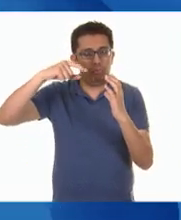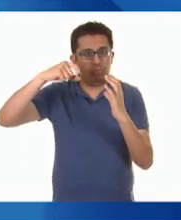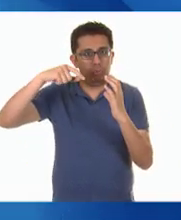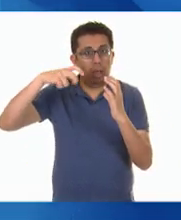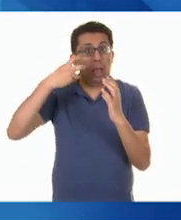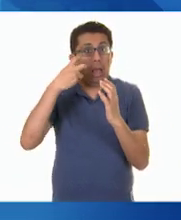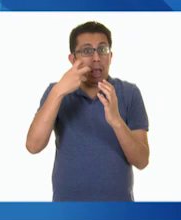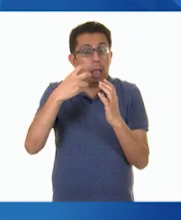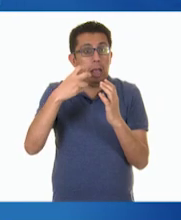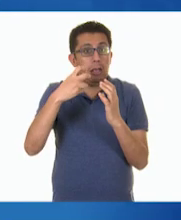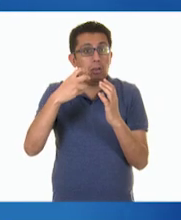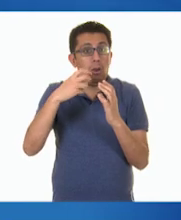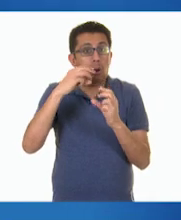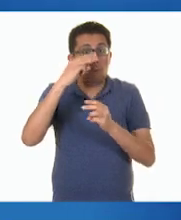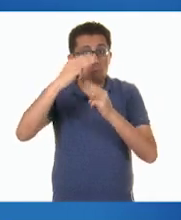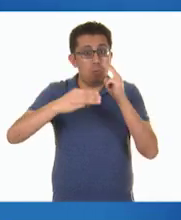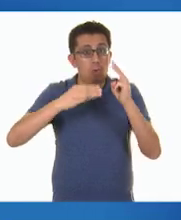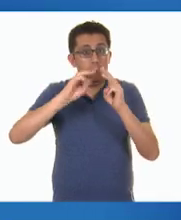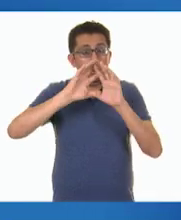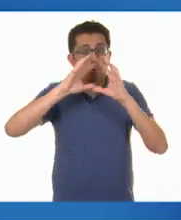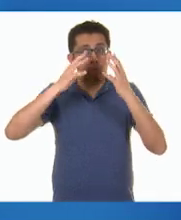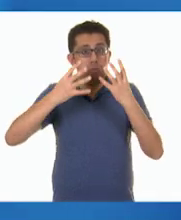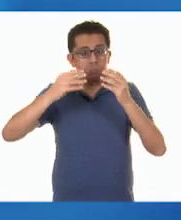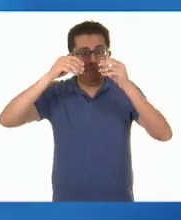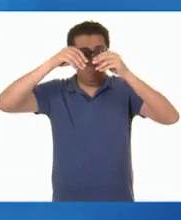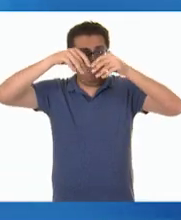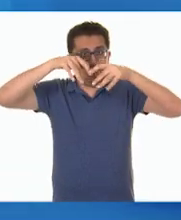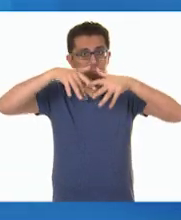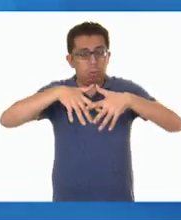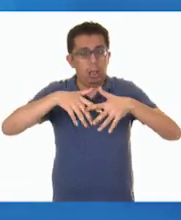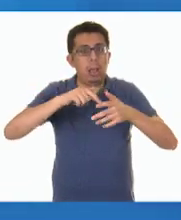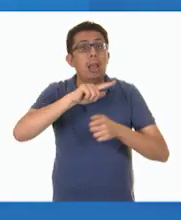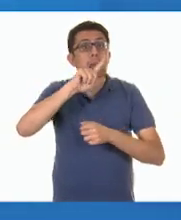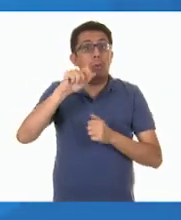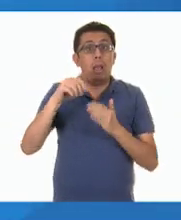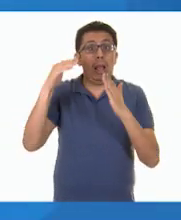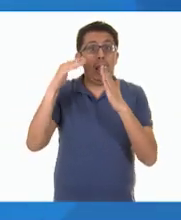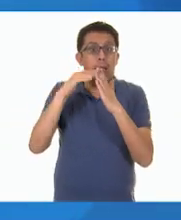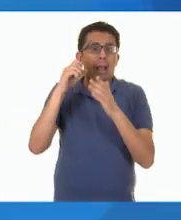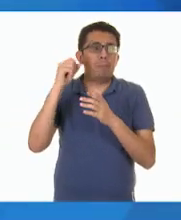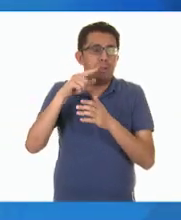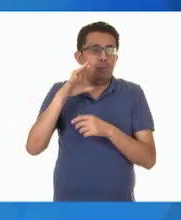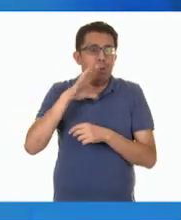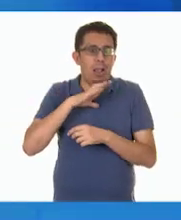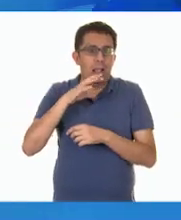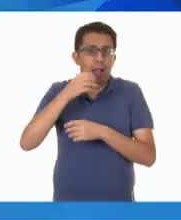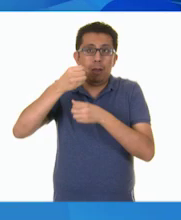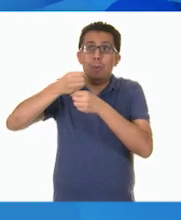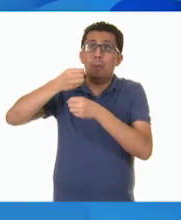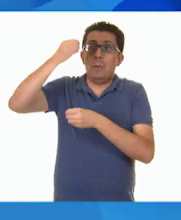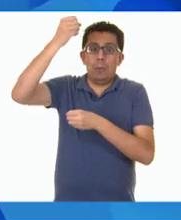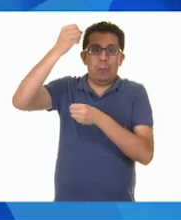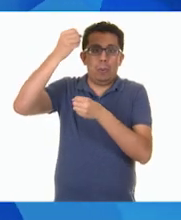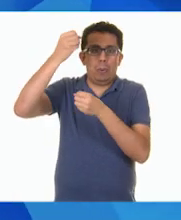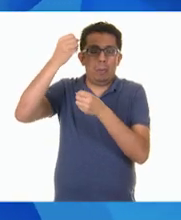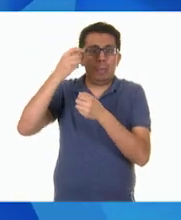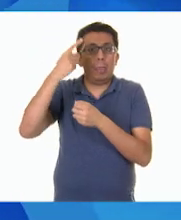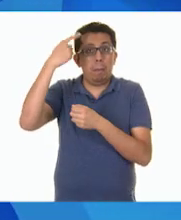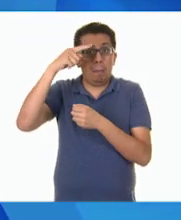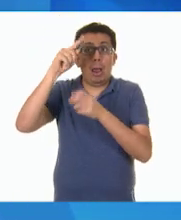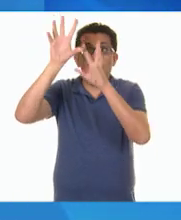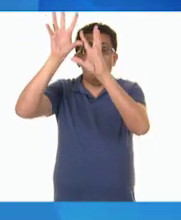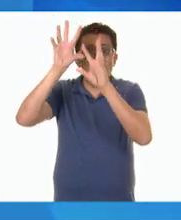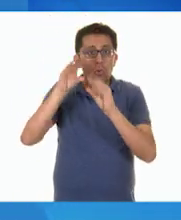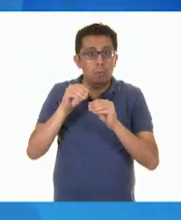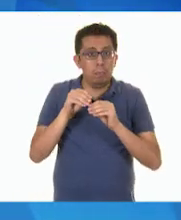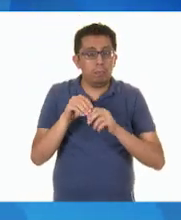bañara esa señal por todo el planeta y con una antena en tu casa recibes esa señal. También ese sonido se graba en